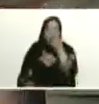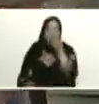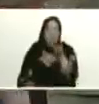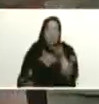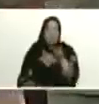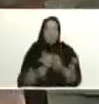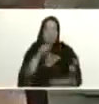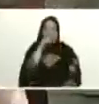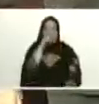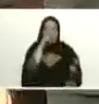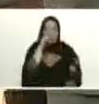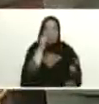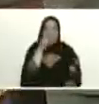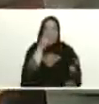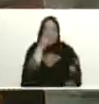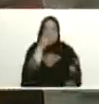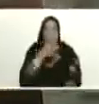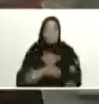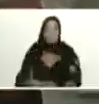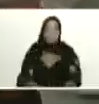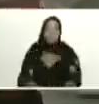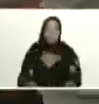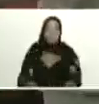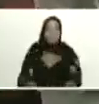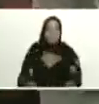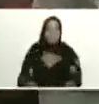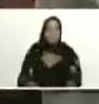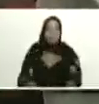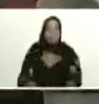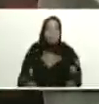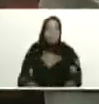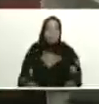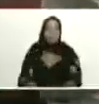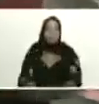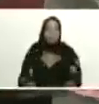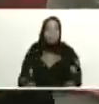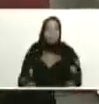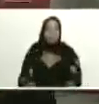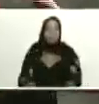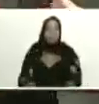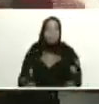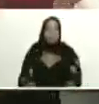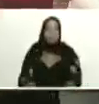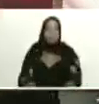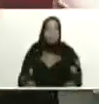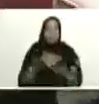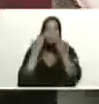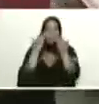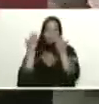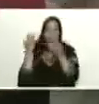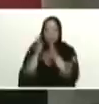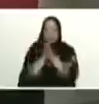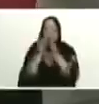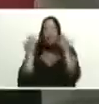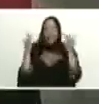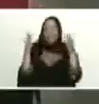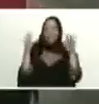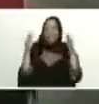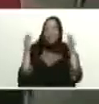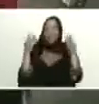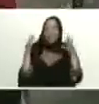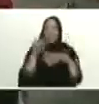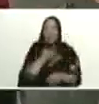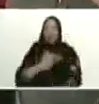Bueno, venga para acá, pues. Comandante General. Ah, Suárez Churio. Un aplauso al Comandante General